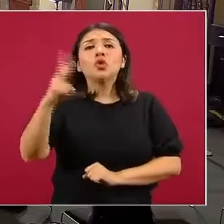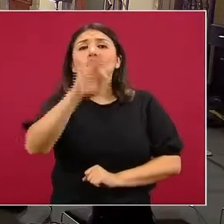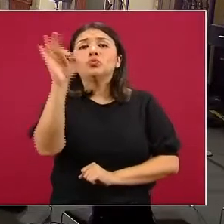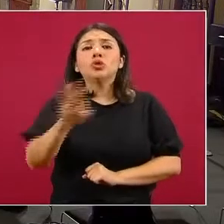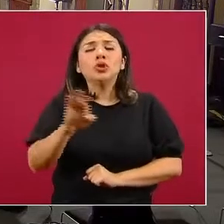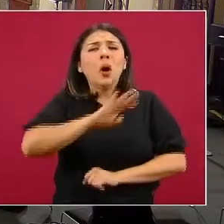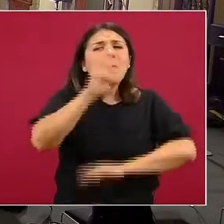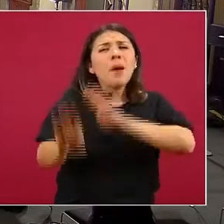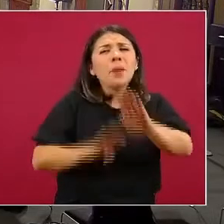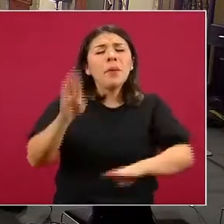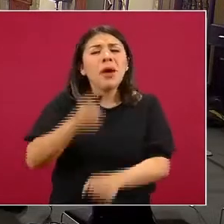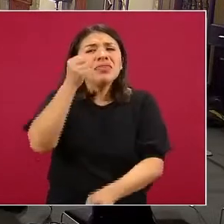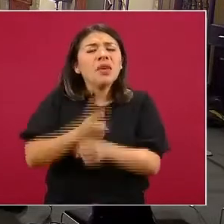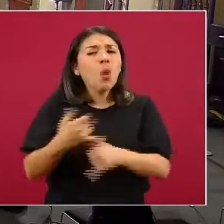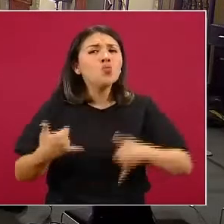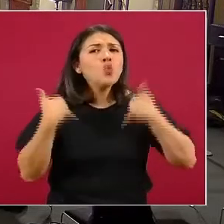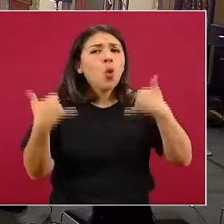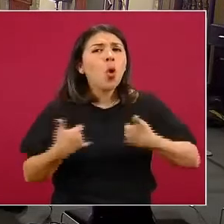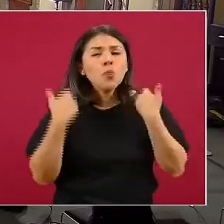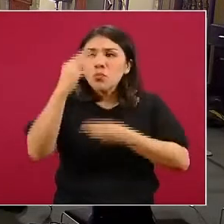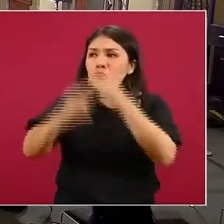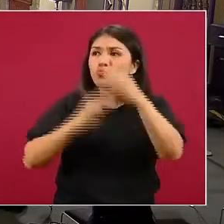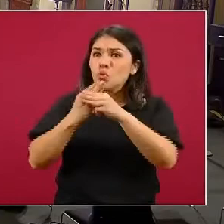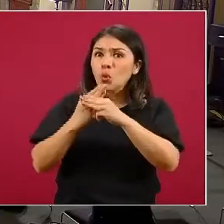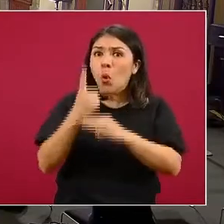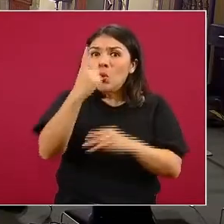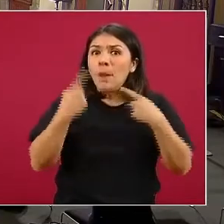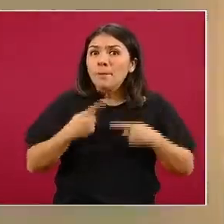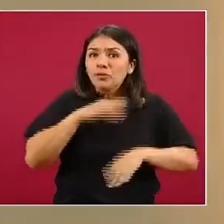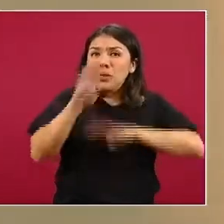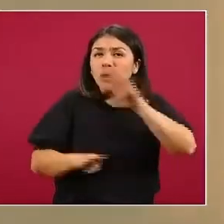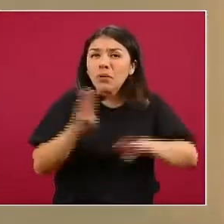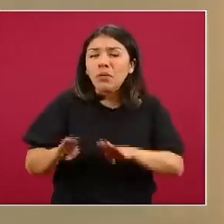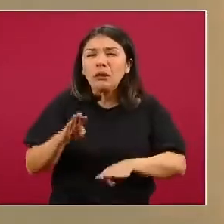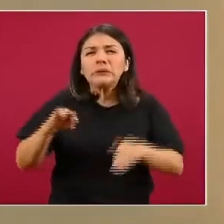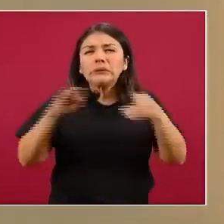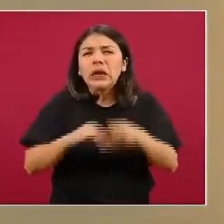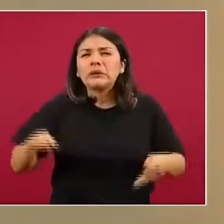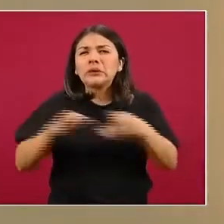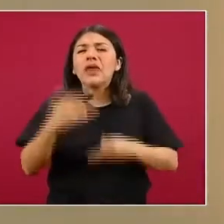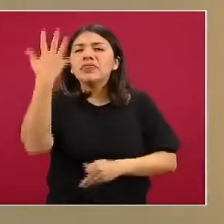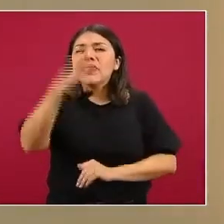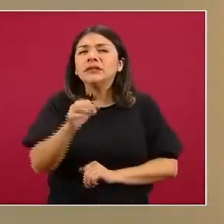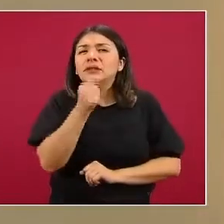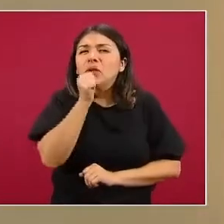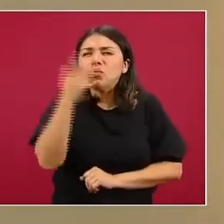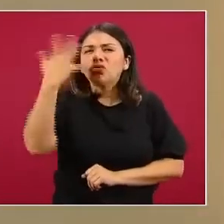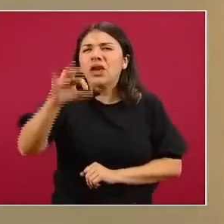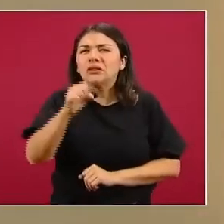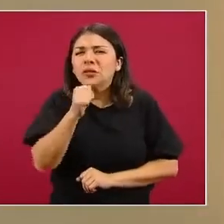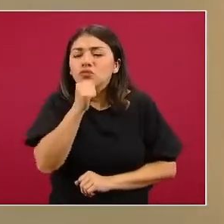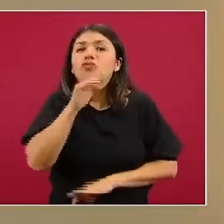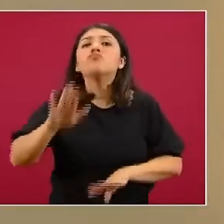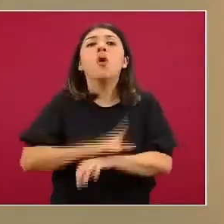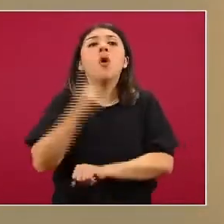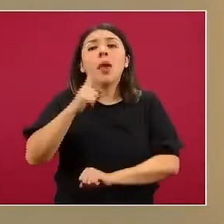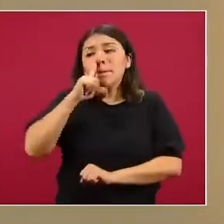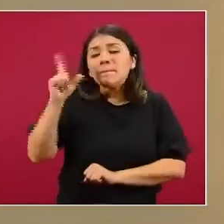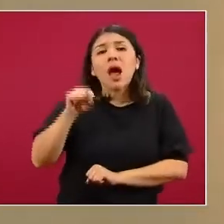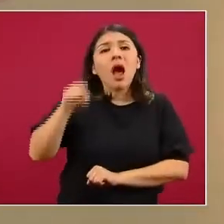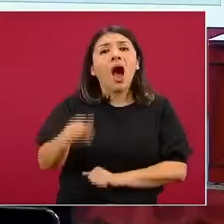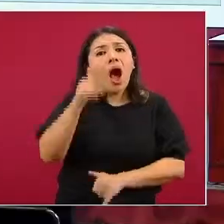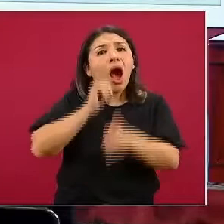todas las muertes prematuras. En el mundo muere un ser humano cada 10 segundos por causas directamente relacionadas con el